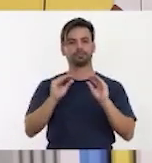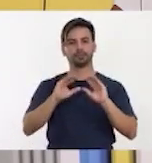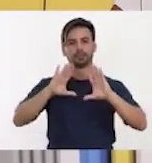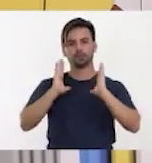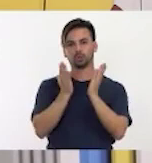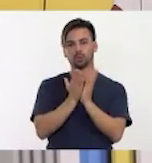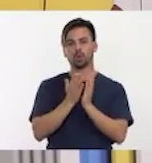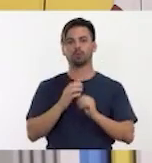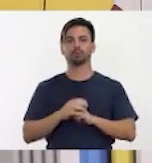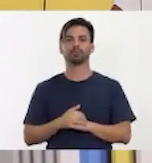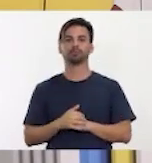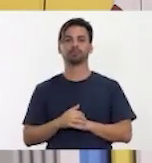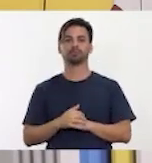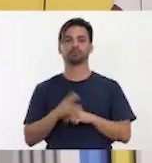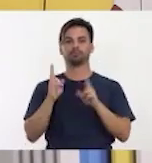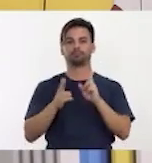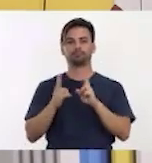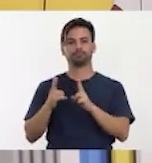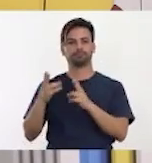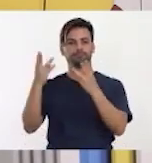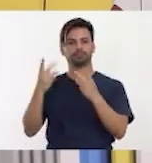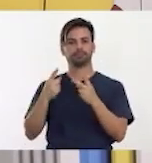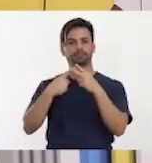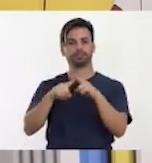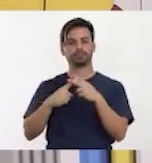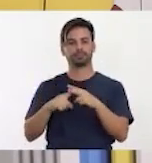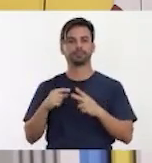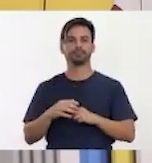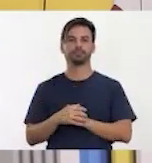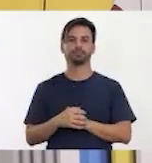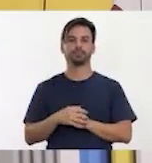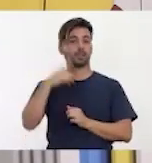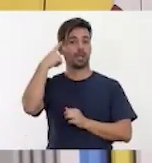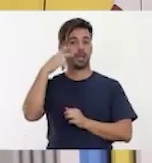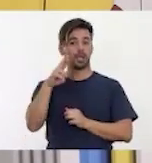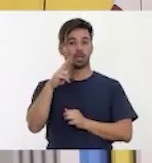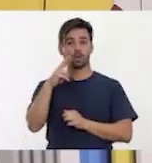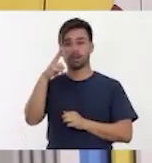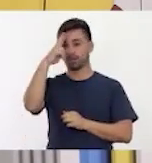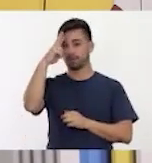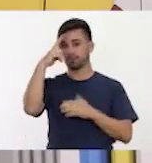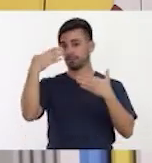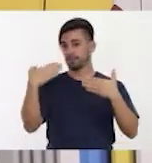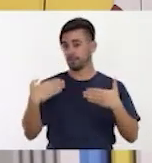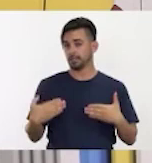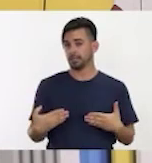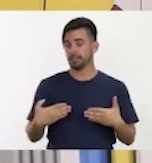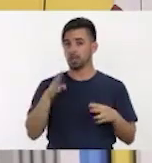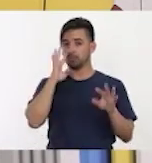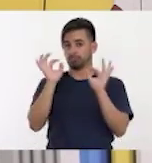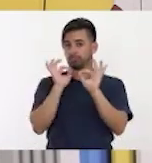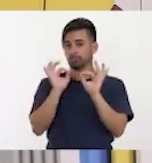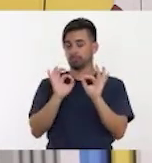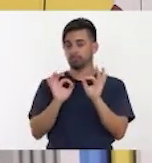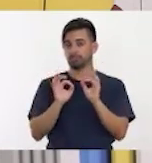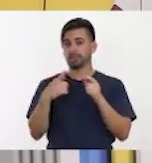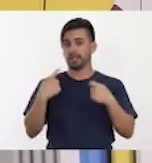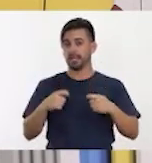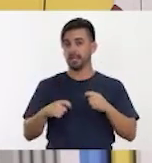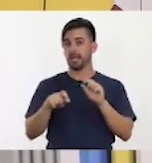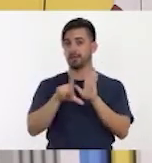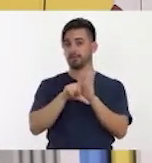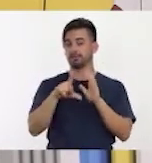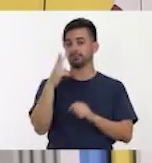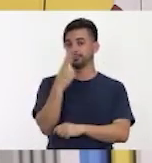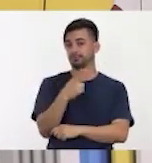tareas. Igualmente, les recordamos el cumplimiento de todas las medidas de seguridad que se están adoptando en el país